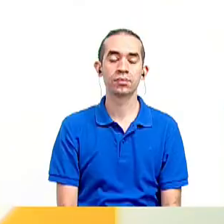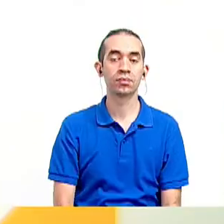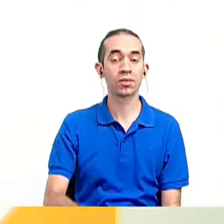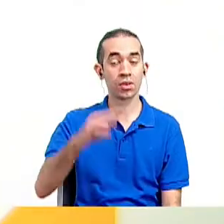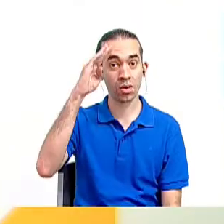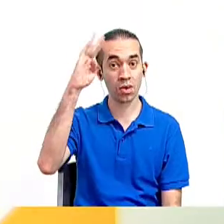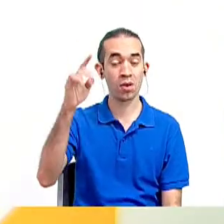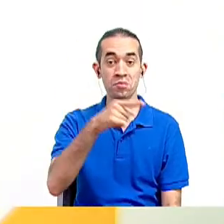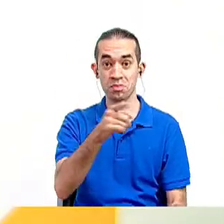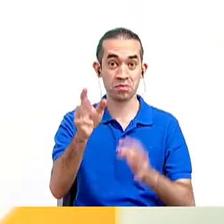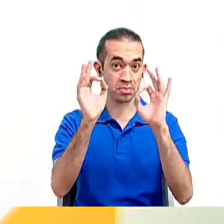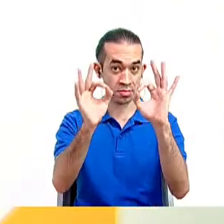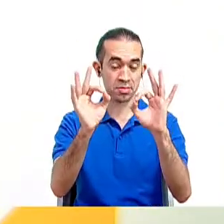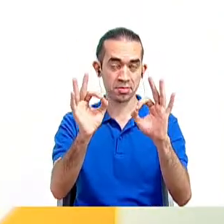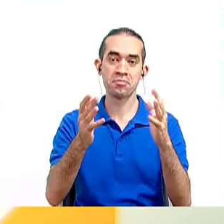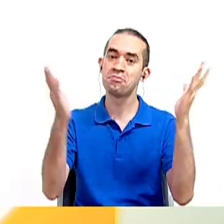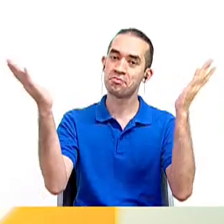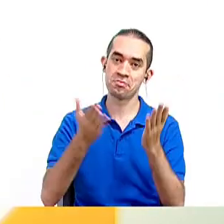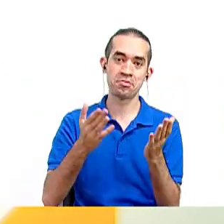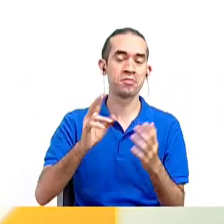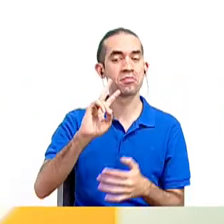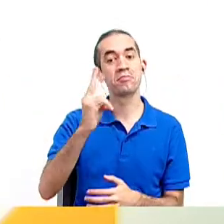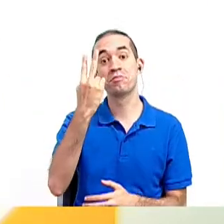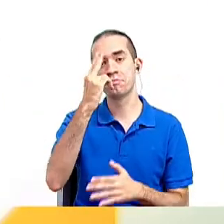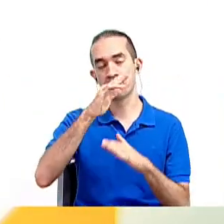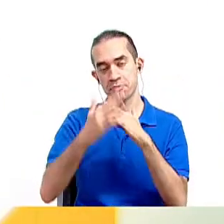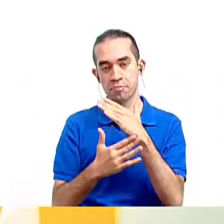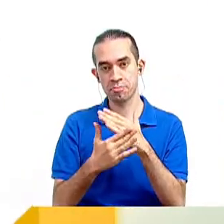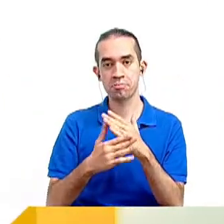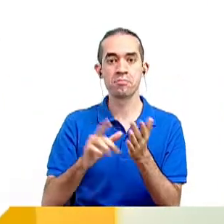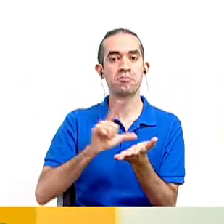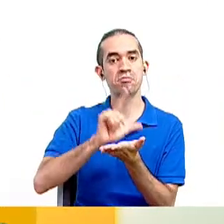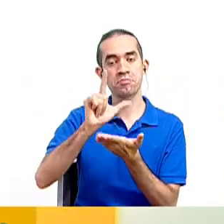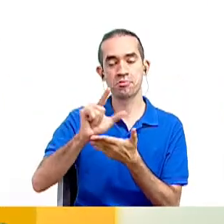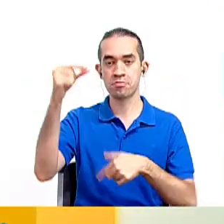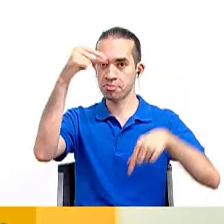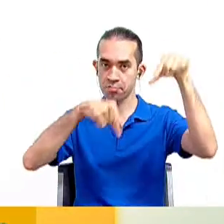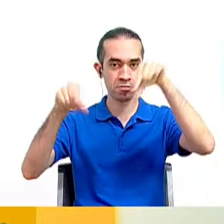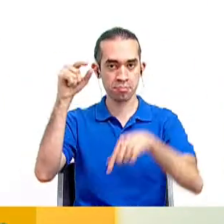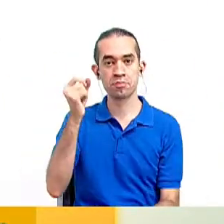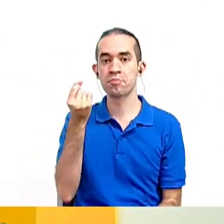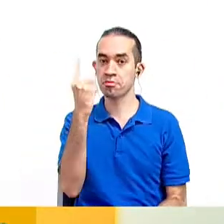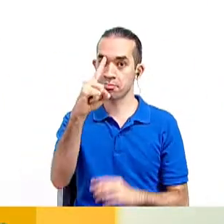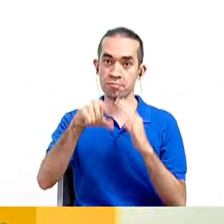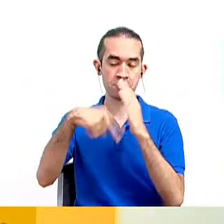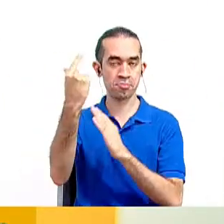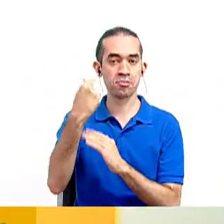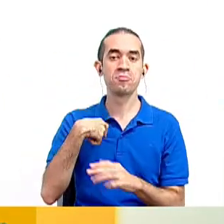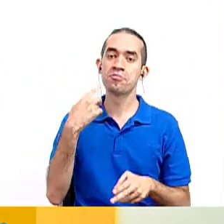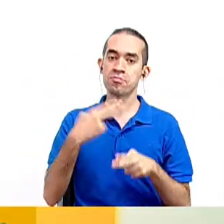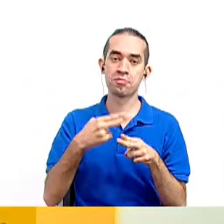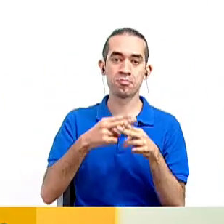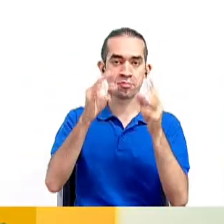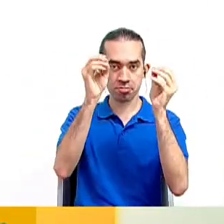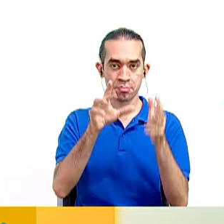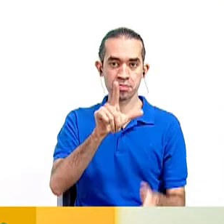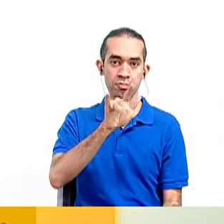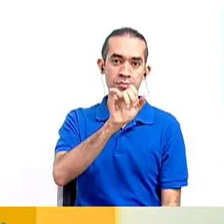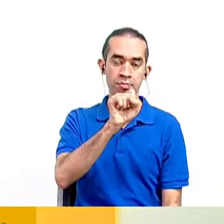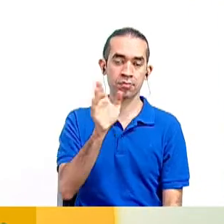Hola, ¿qué tal? Bienvenidos a esta segunda parte de la lección de química de 11º. Mi nombre es el profesor Luis Llave